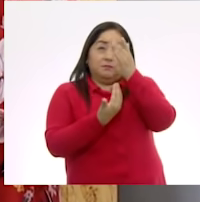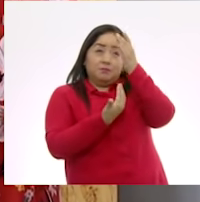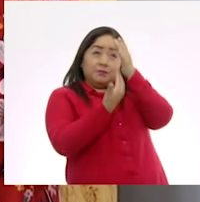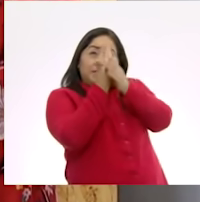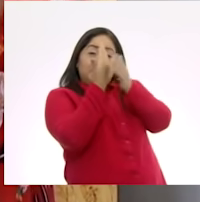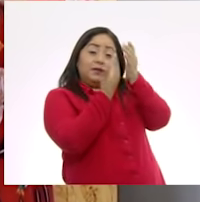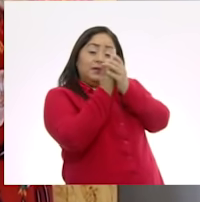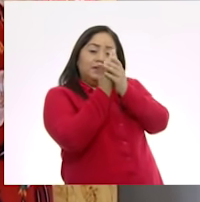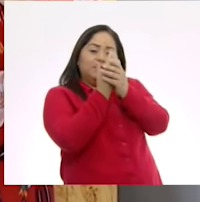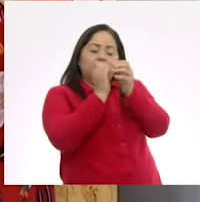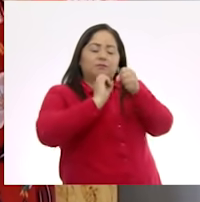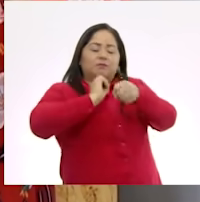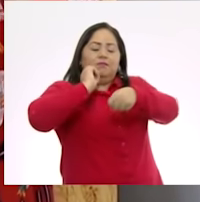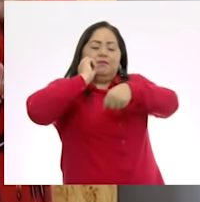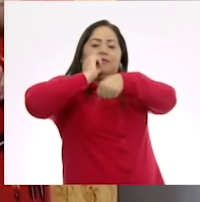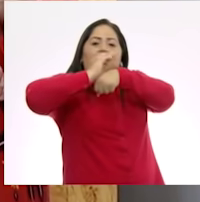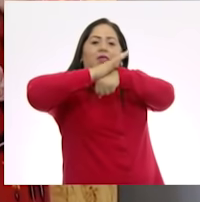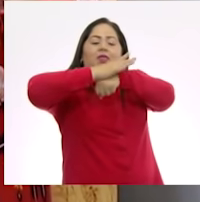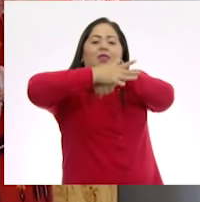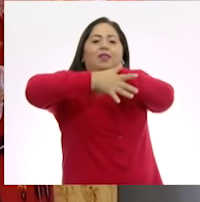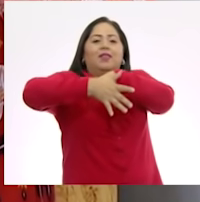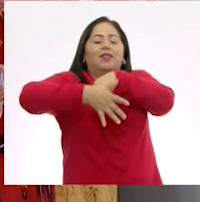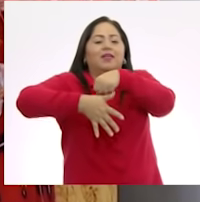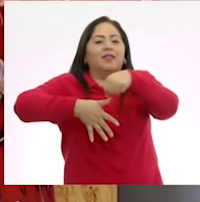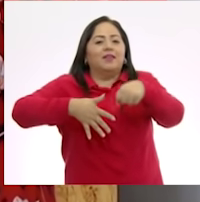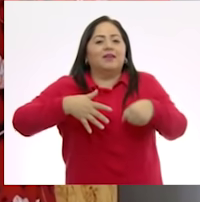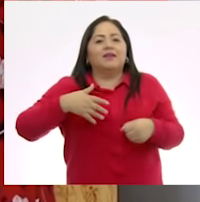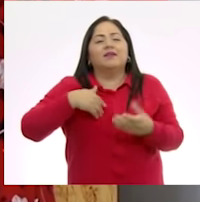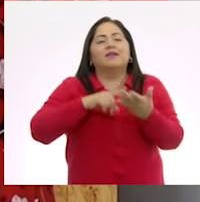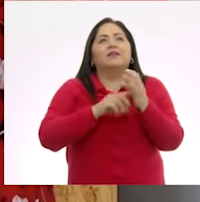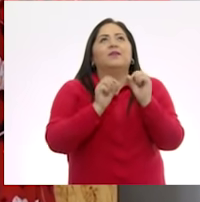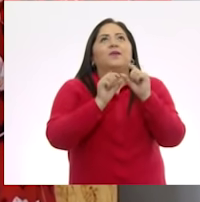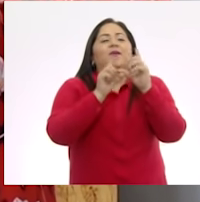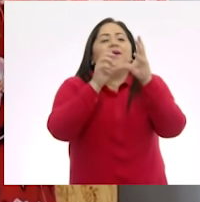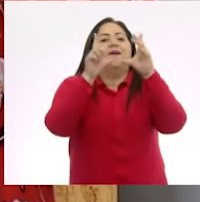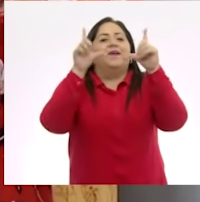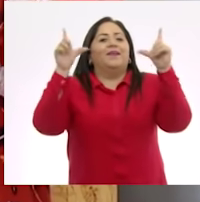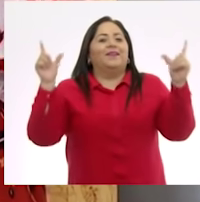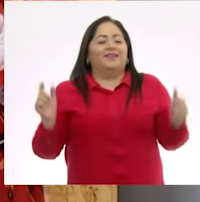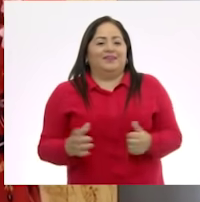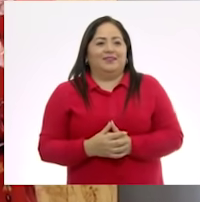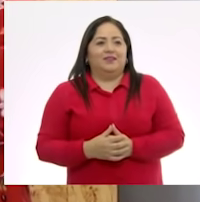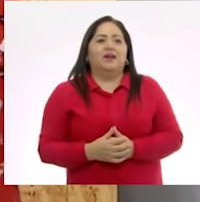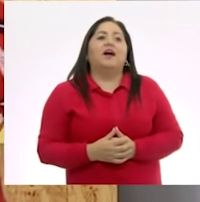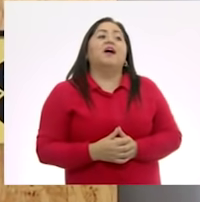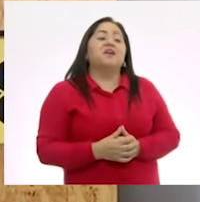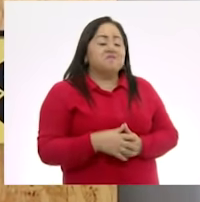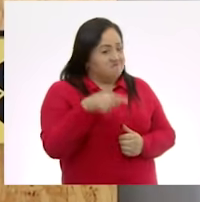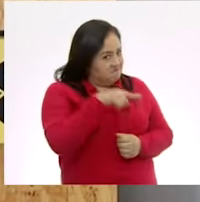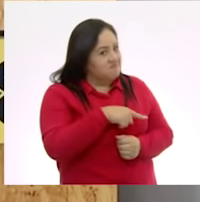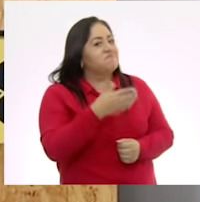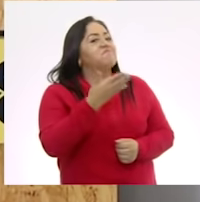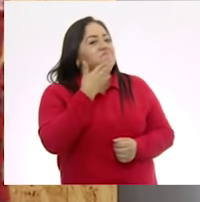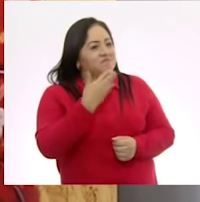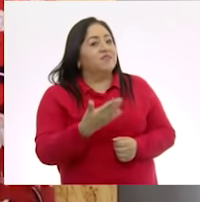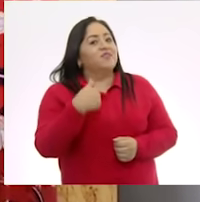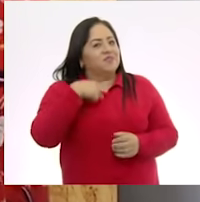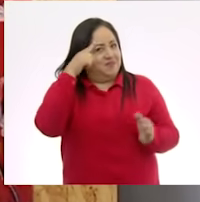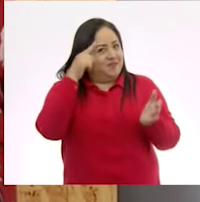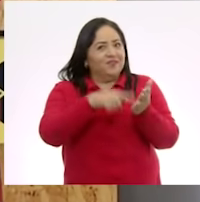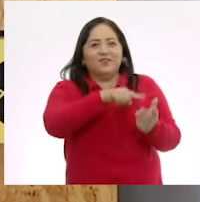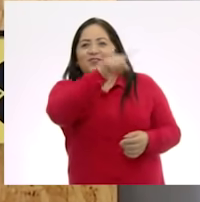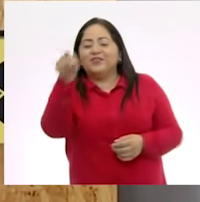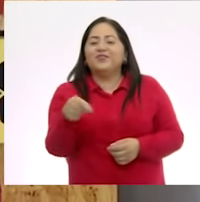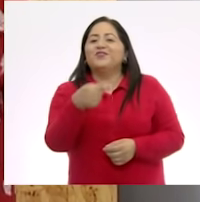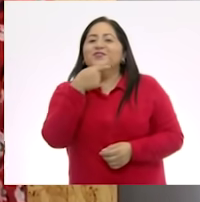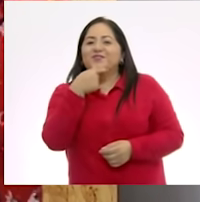mañanas brillo, brillo, brillo. Ah, eso estuvo muy bien. Yo creo que todos los niños